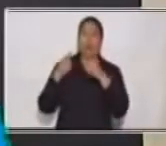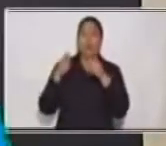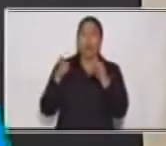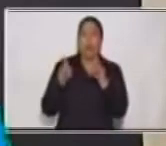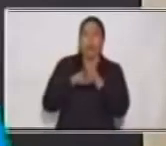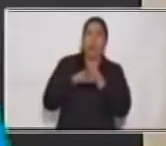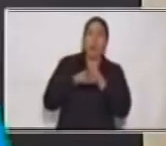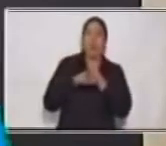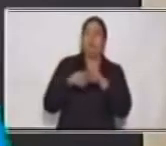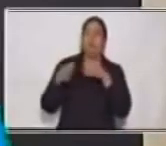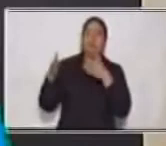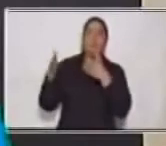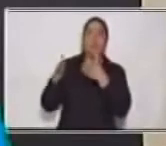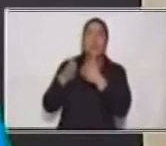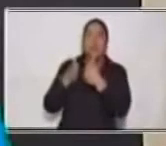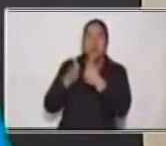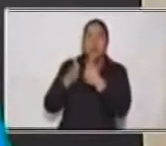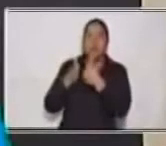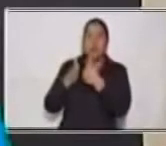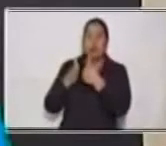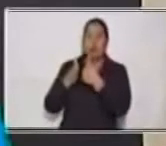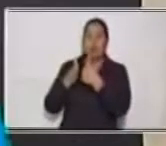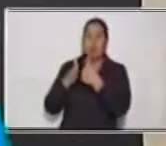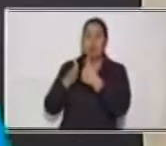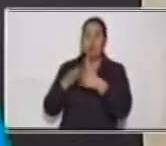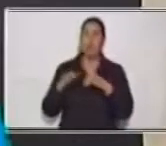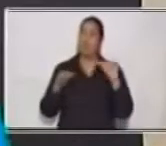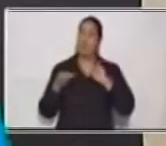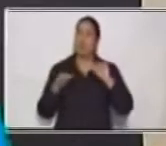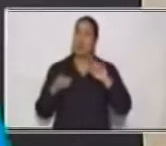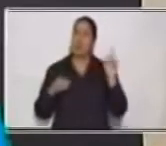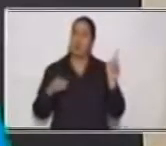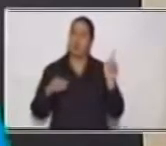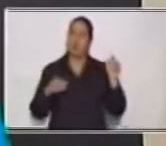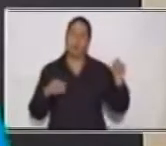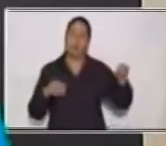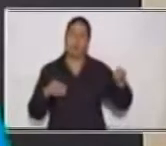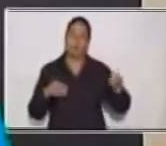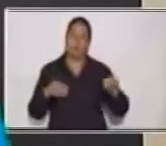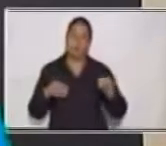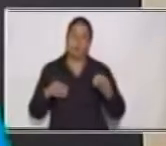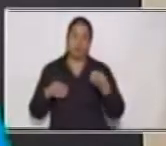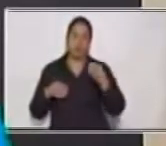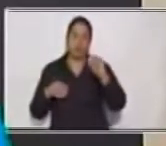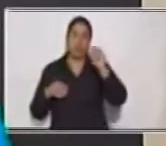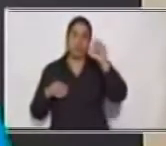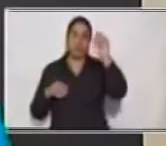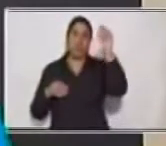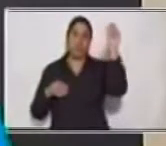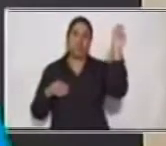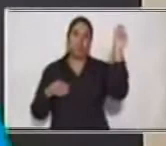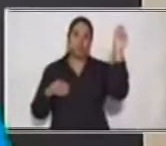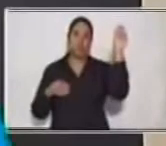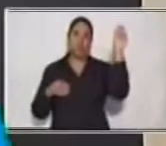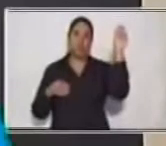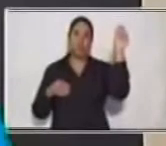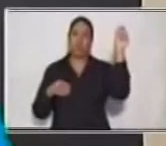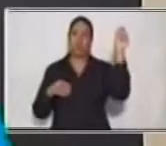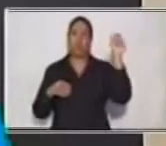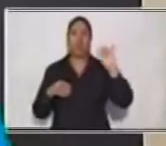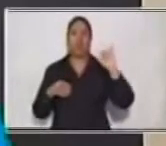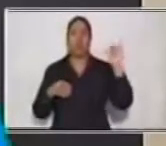la asíntota, igual acá. y de la misma